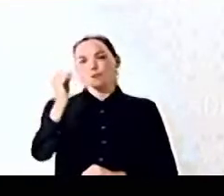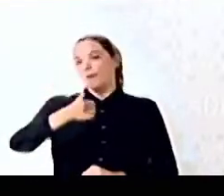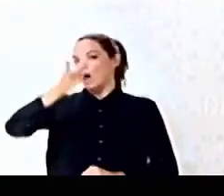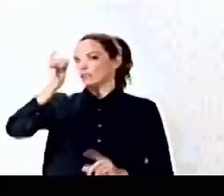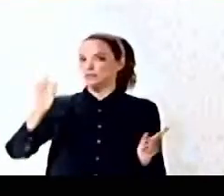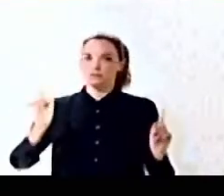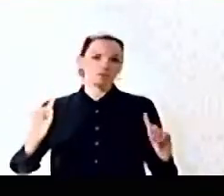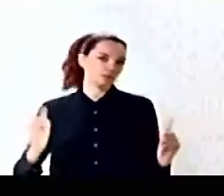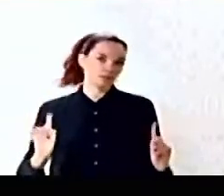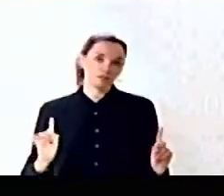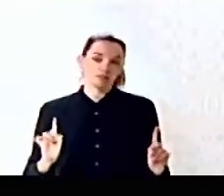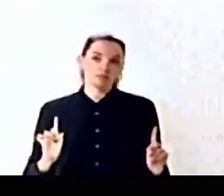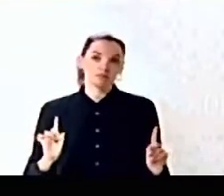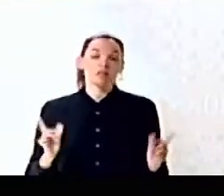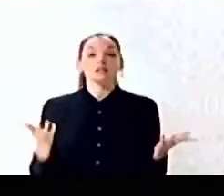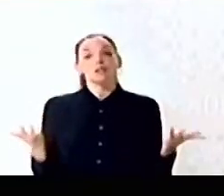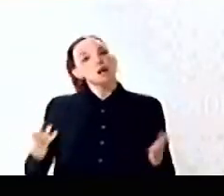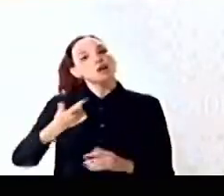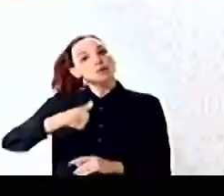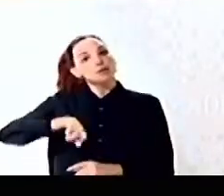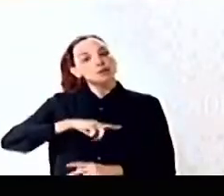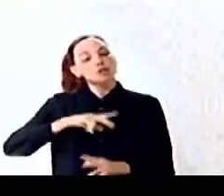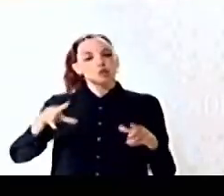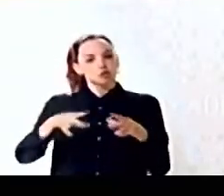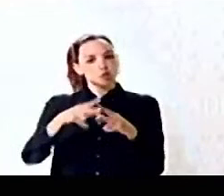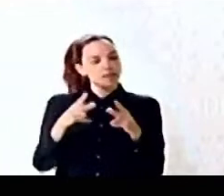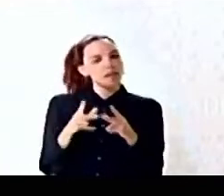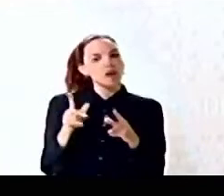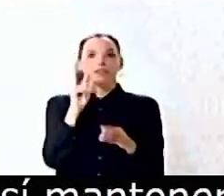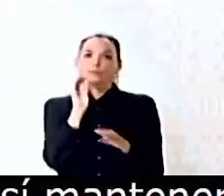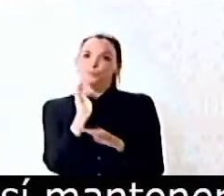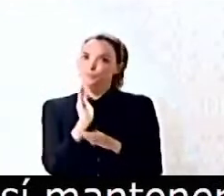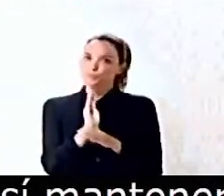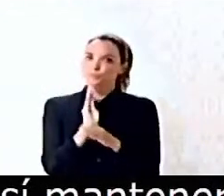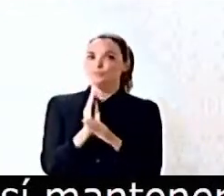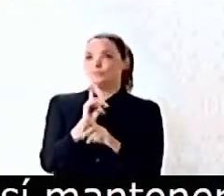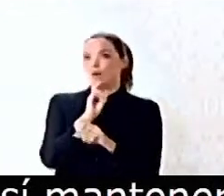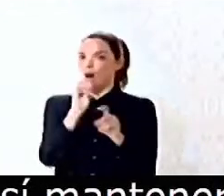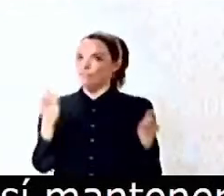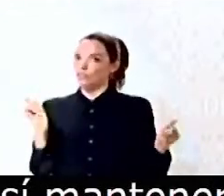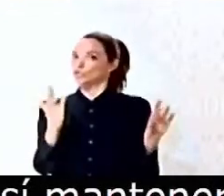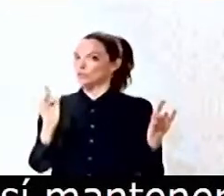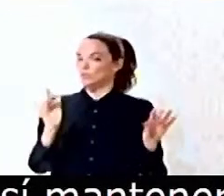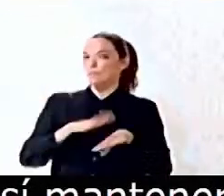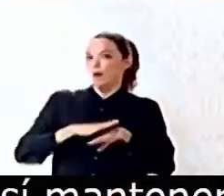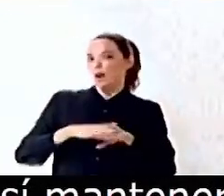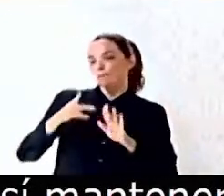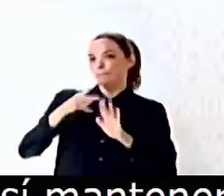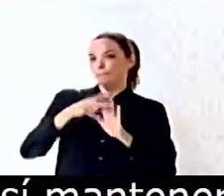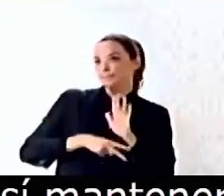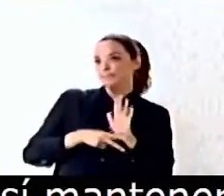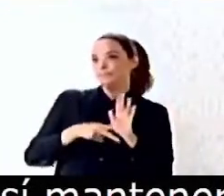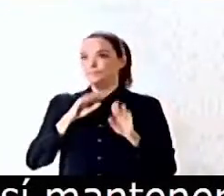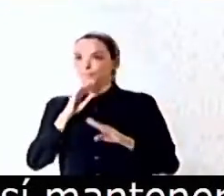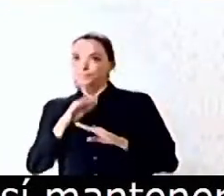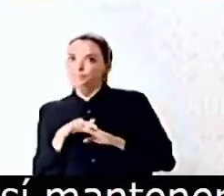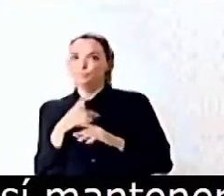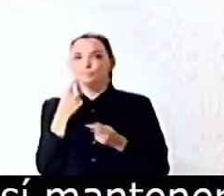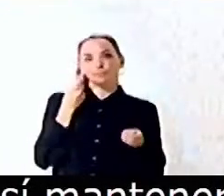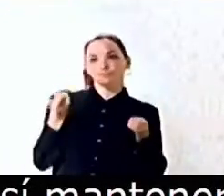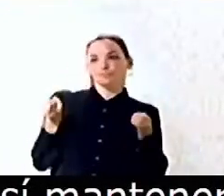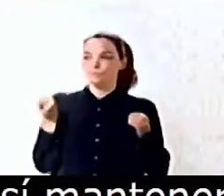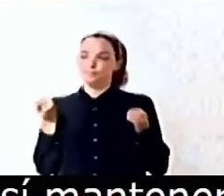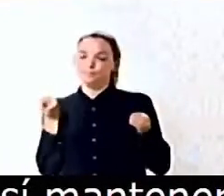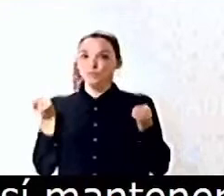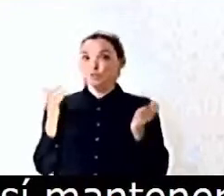Sí tenemos que mantener en tensión a la sociedad para que cumplan las medidas de control. Sí tenemos que estar vigilantes